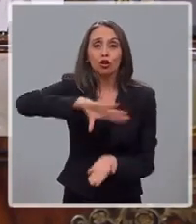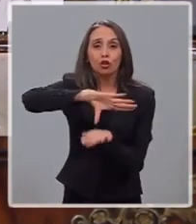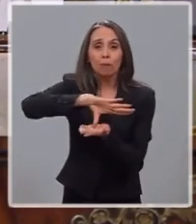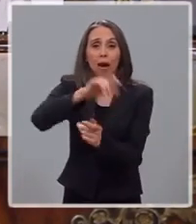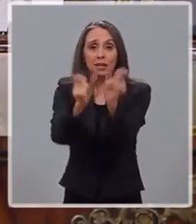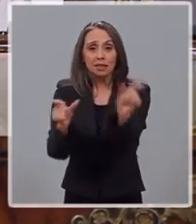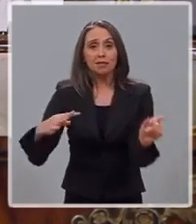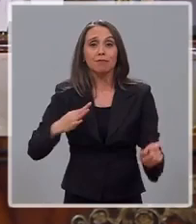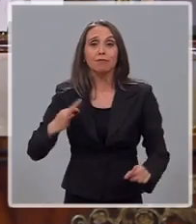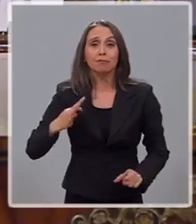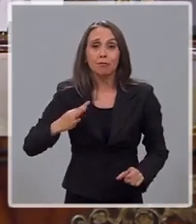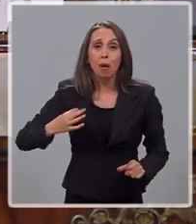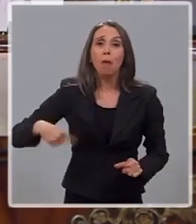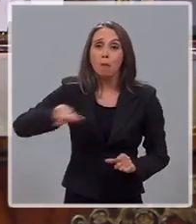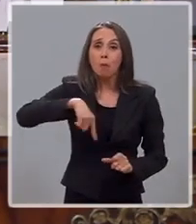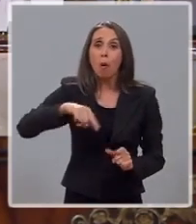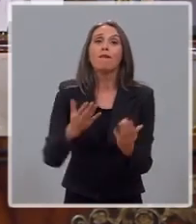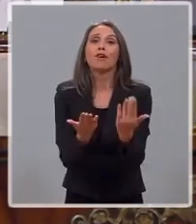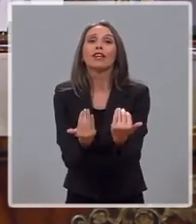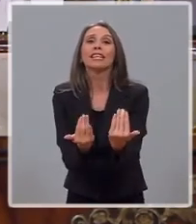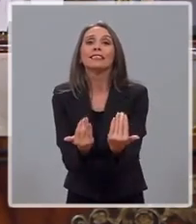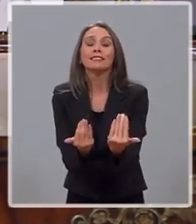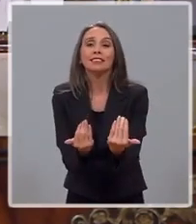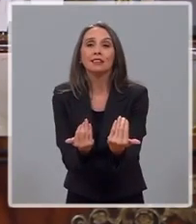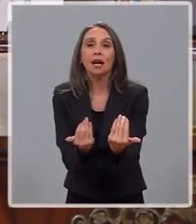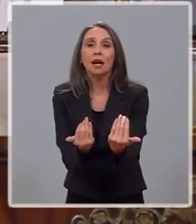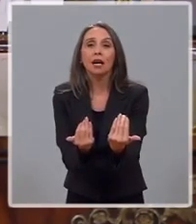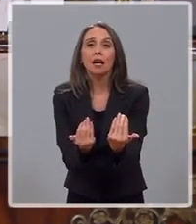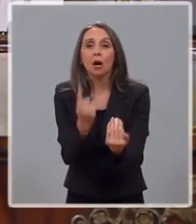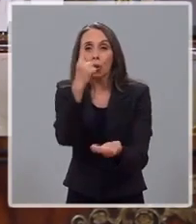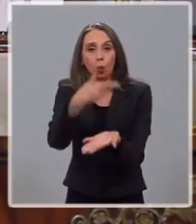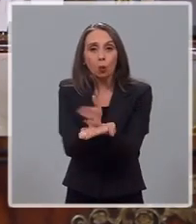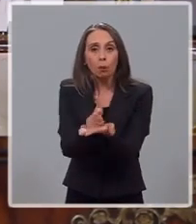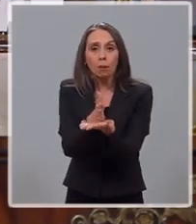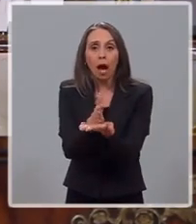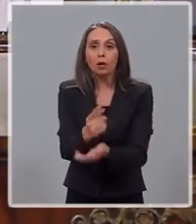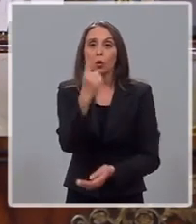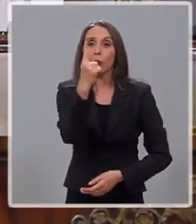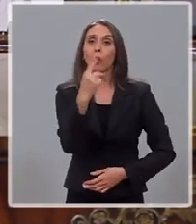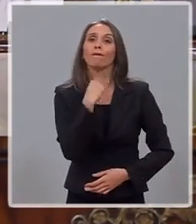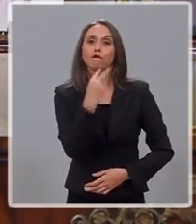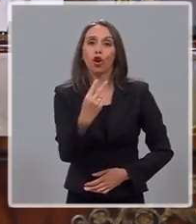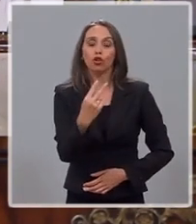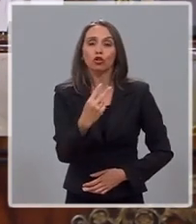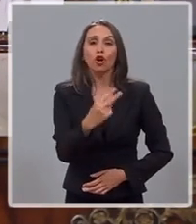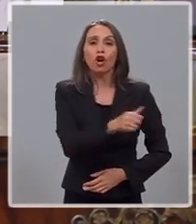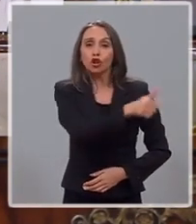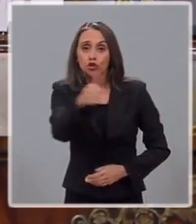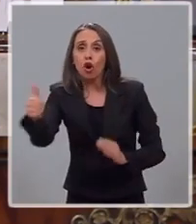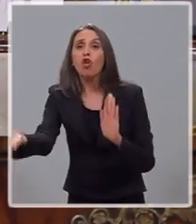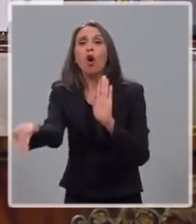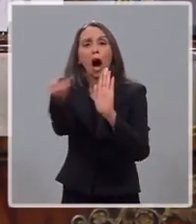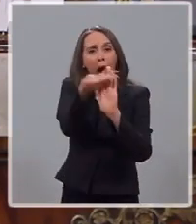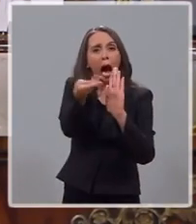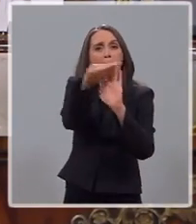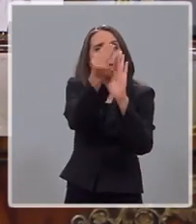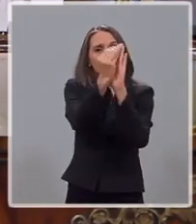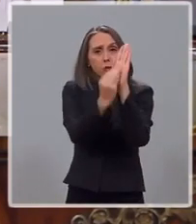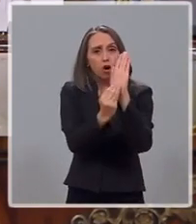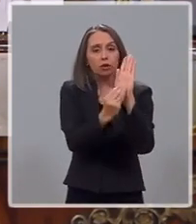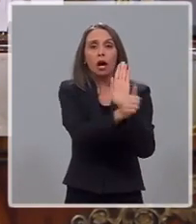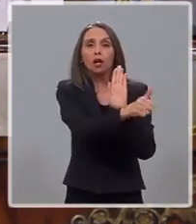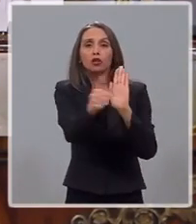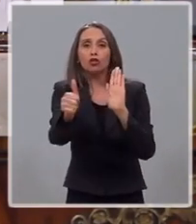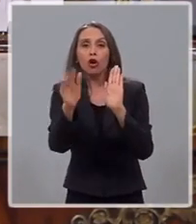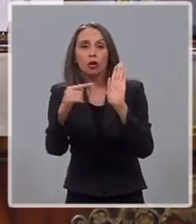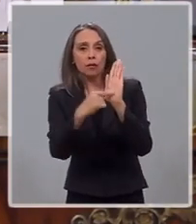un pueblo que necesitamos una estrategia y una voz en que todos puedan aportar pero que todos